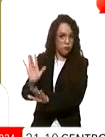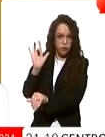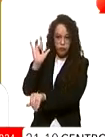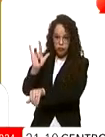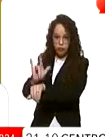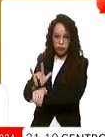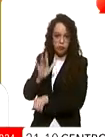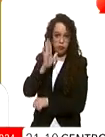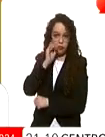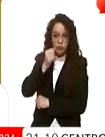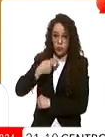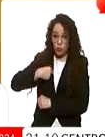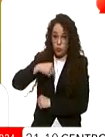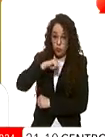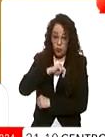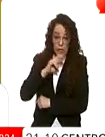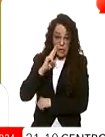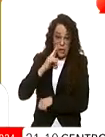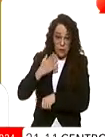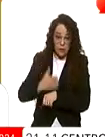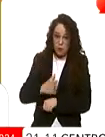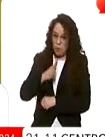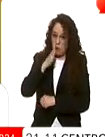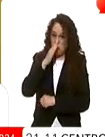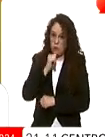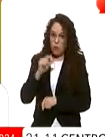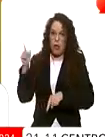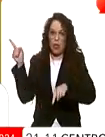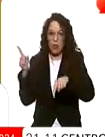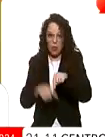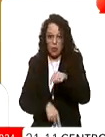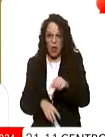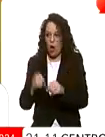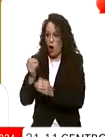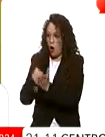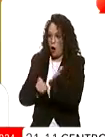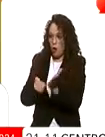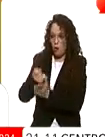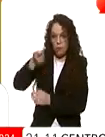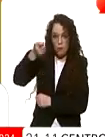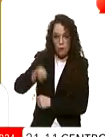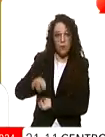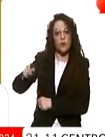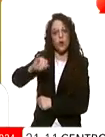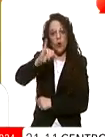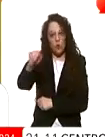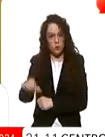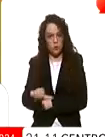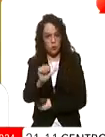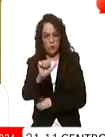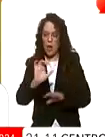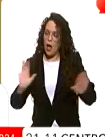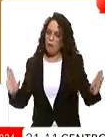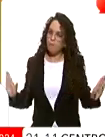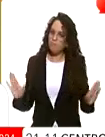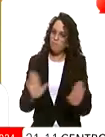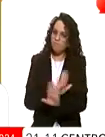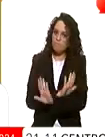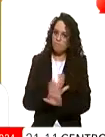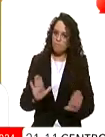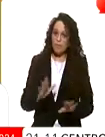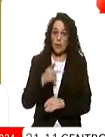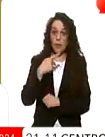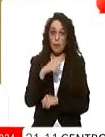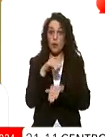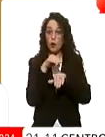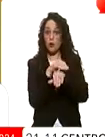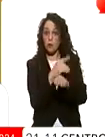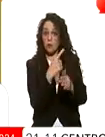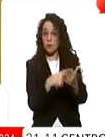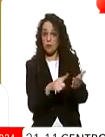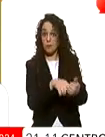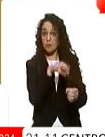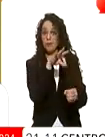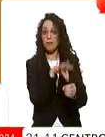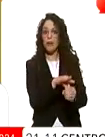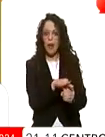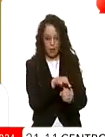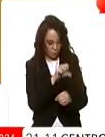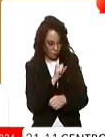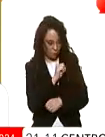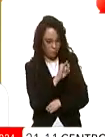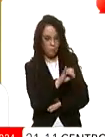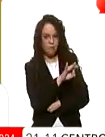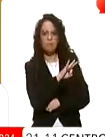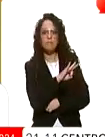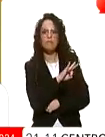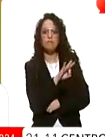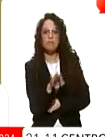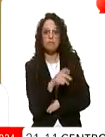modificar o confirmar las resoluciones de amparo, pero sí tenemos para resolver en materia electoral y establecer con